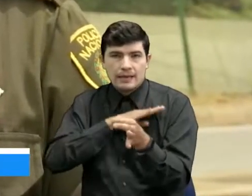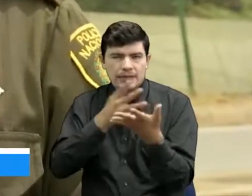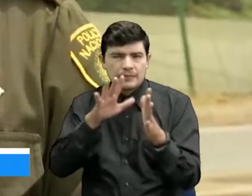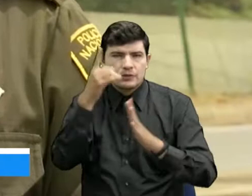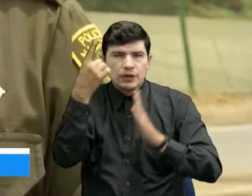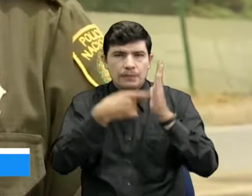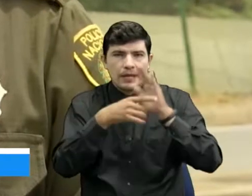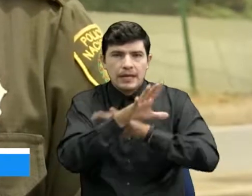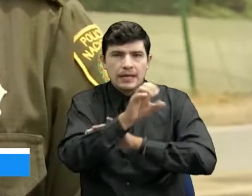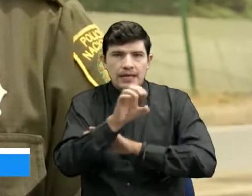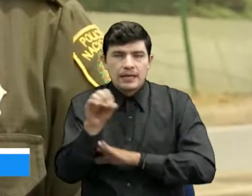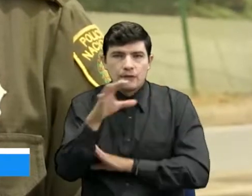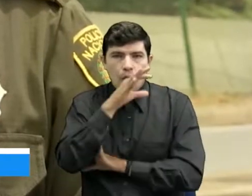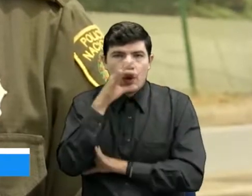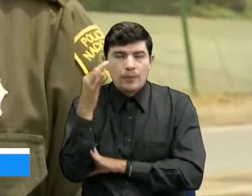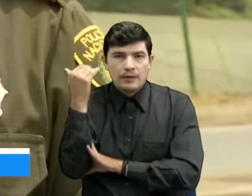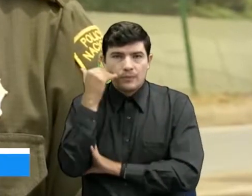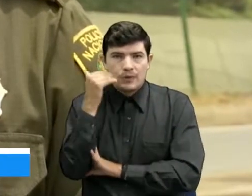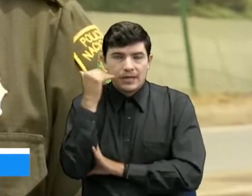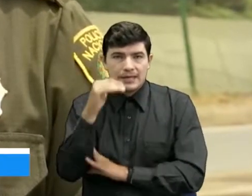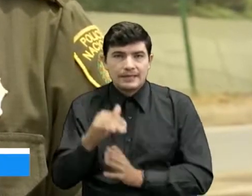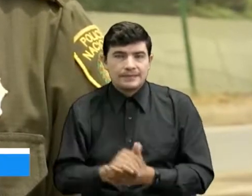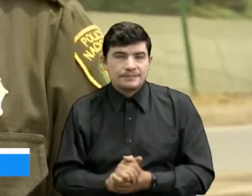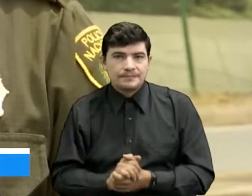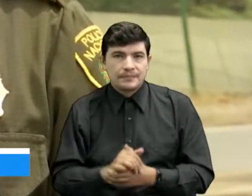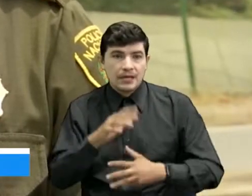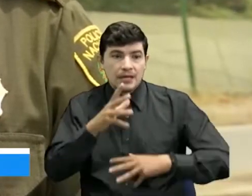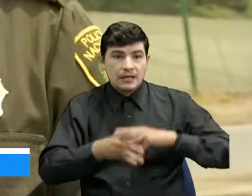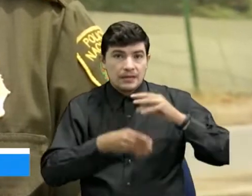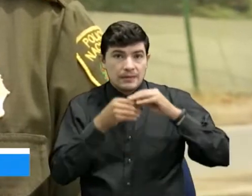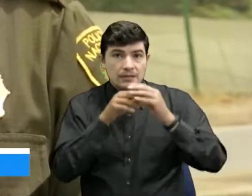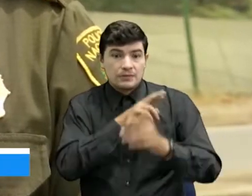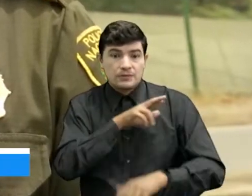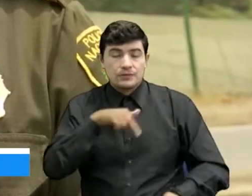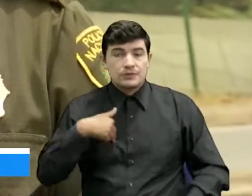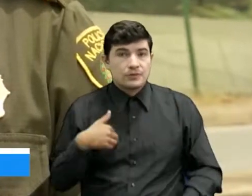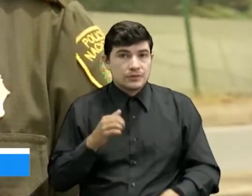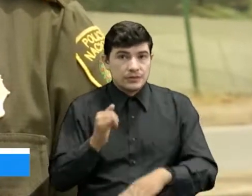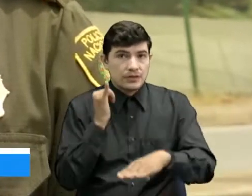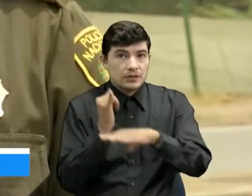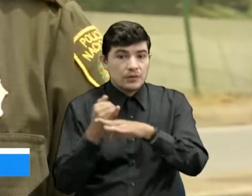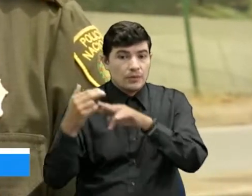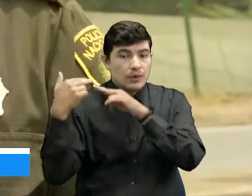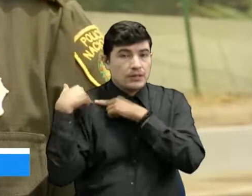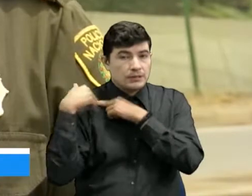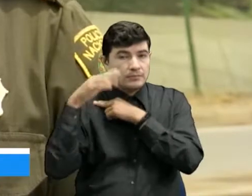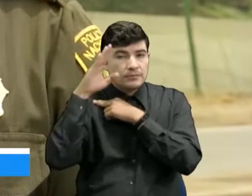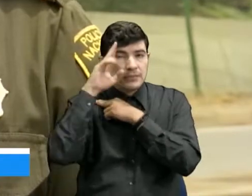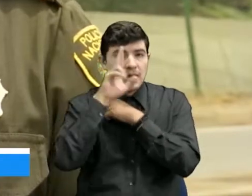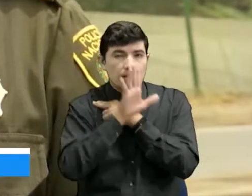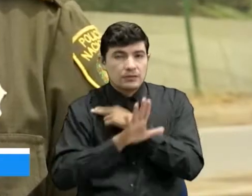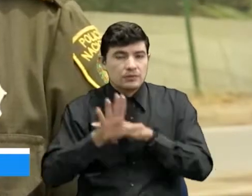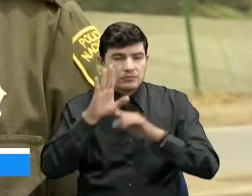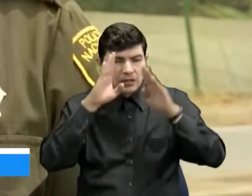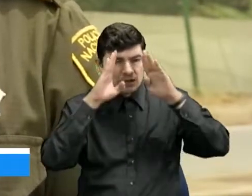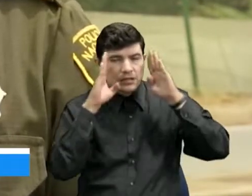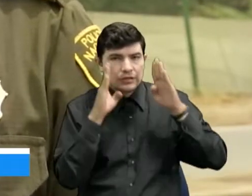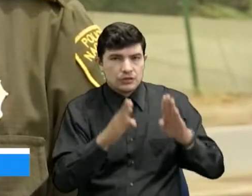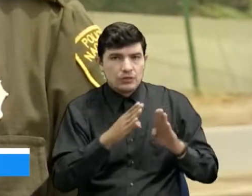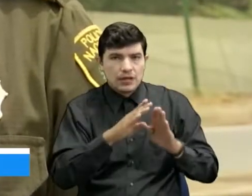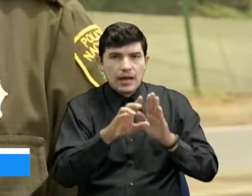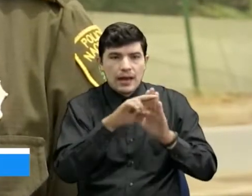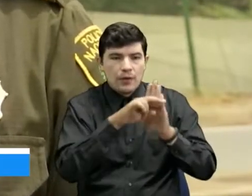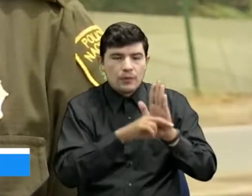mujeres. Tenemos una obligación nosotros como Policía Nacional de hacer cumplir el toque de queda y la ley seca. En Bucaramanga, vuelvo y